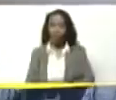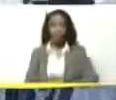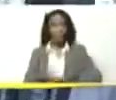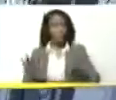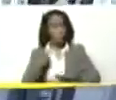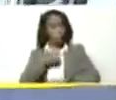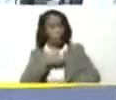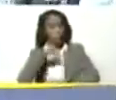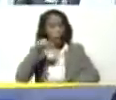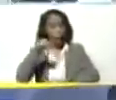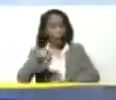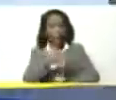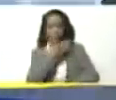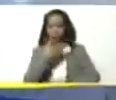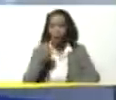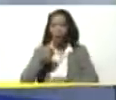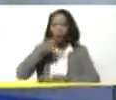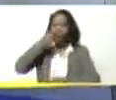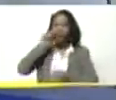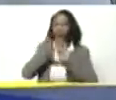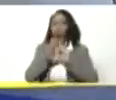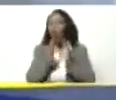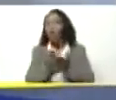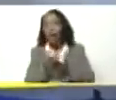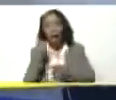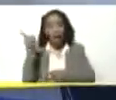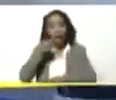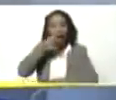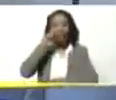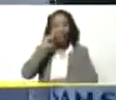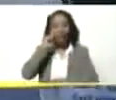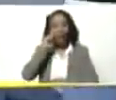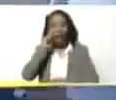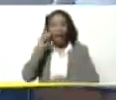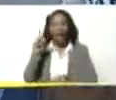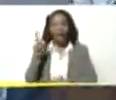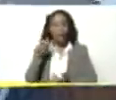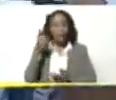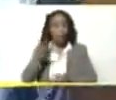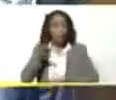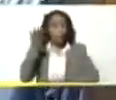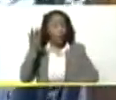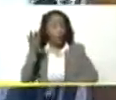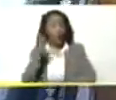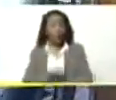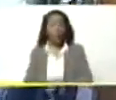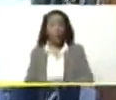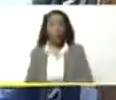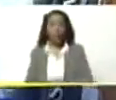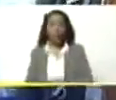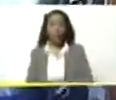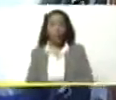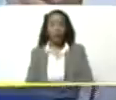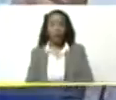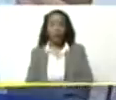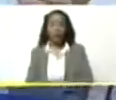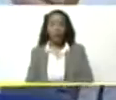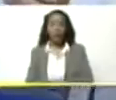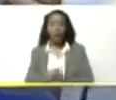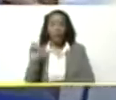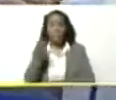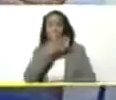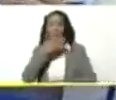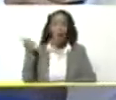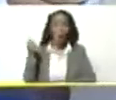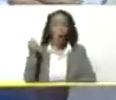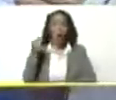aquí, con el mejor café del mundo, este café de Biscucuy, por cierto, señor presidente, le puedo decir... Café de Biscucuy, el mejor café